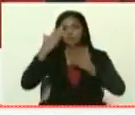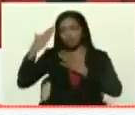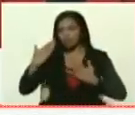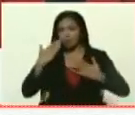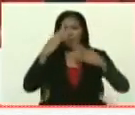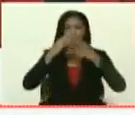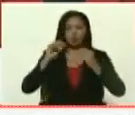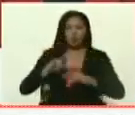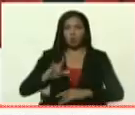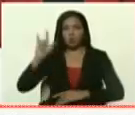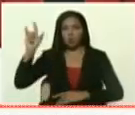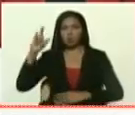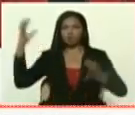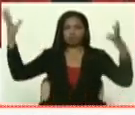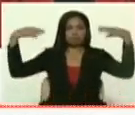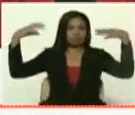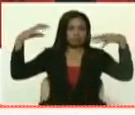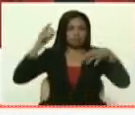hoy lunes lluvioso.